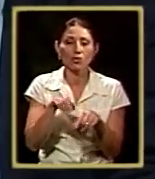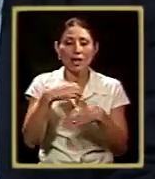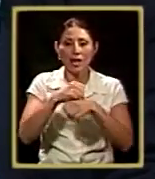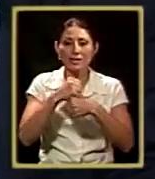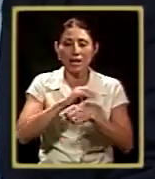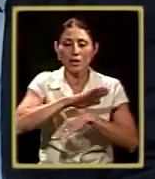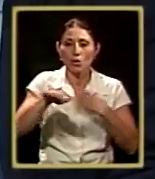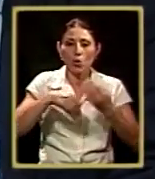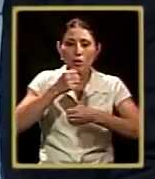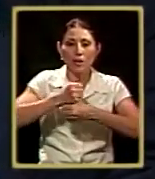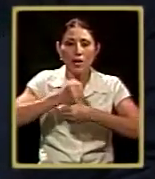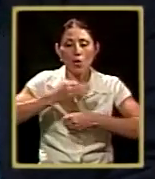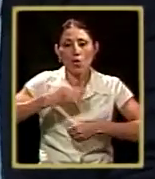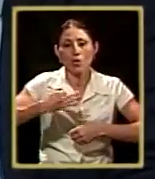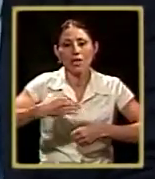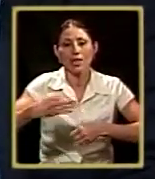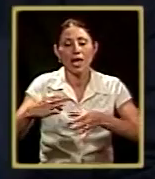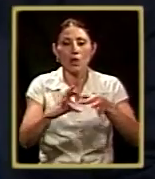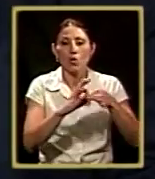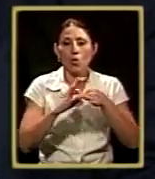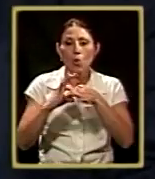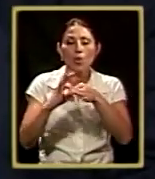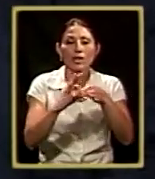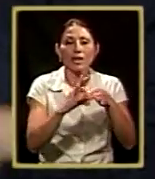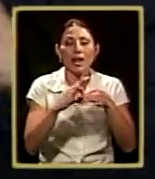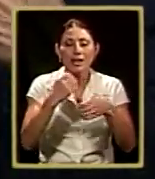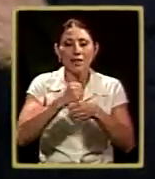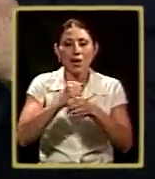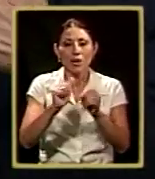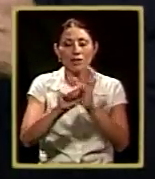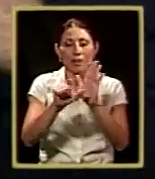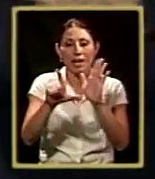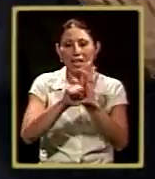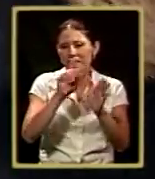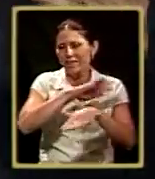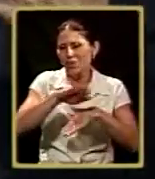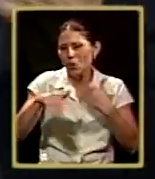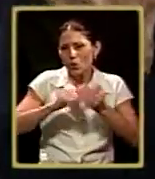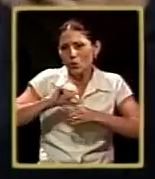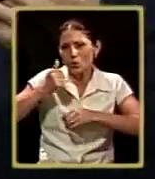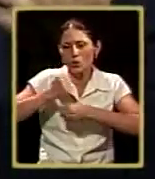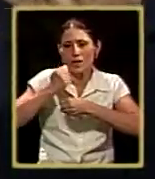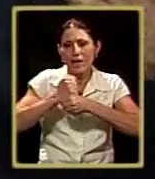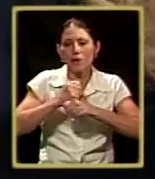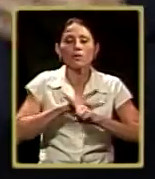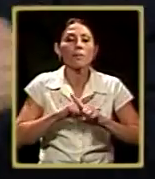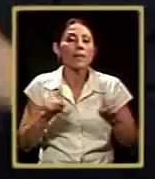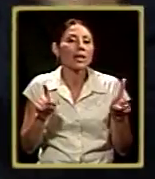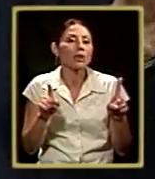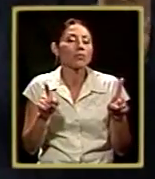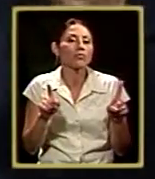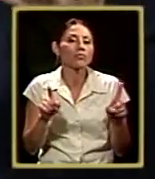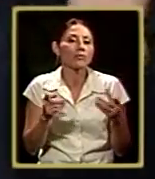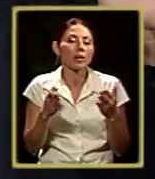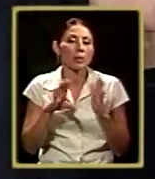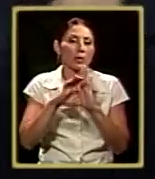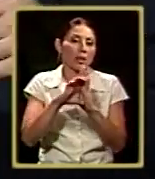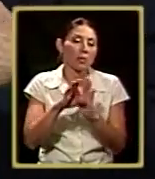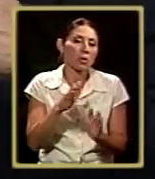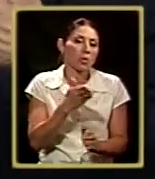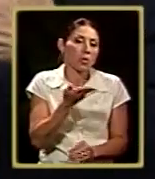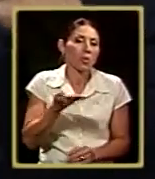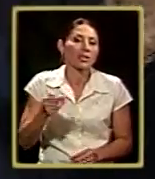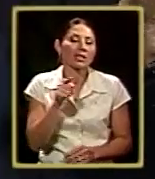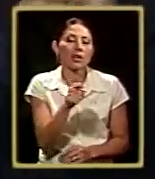cotidiano y coordinarlo de las cosas de la Asamblea Legislativa y lo demás, pero entre las cosas que le gustaría en los